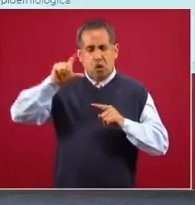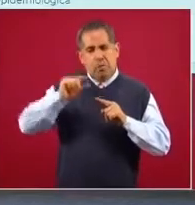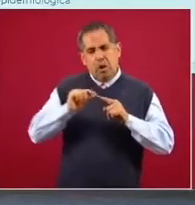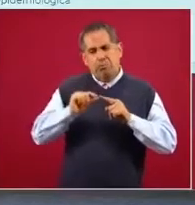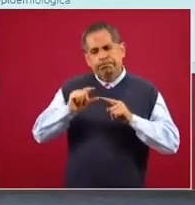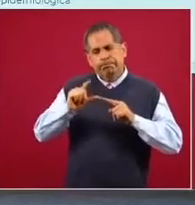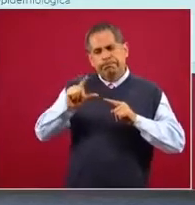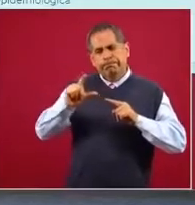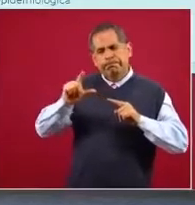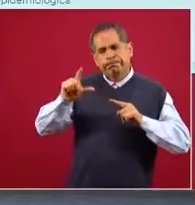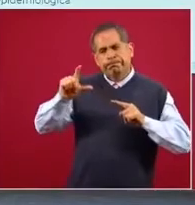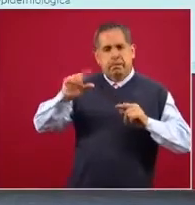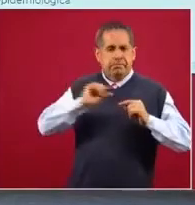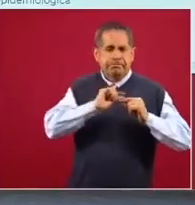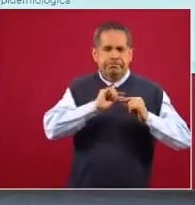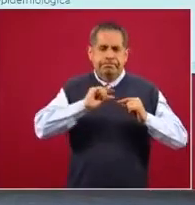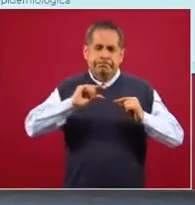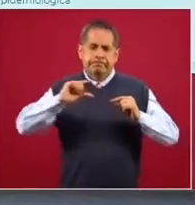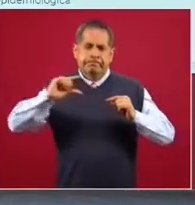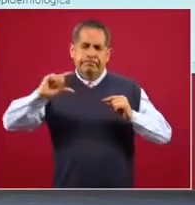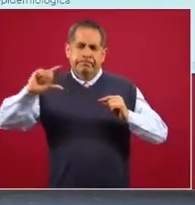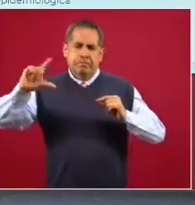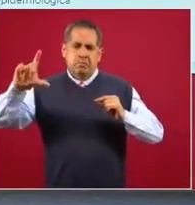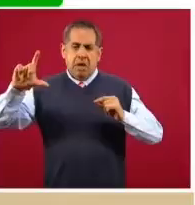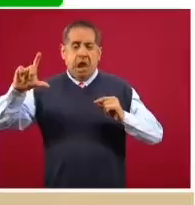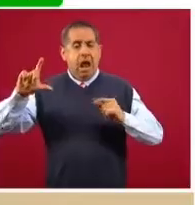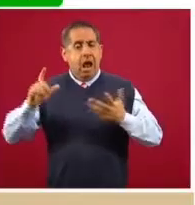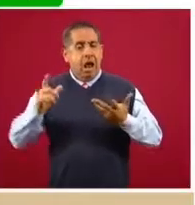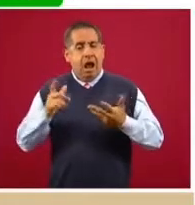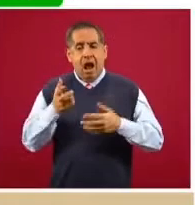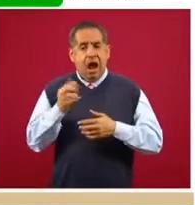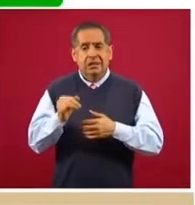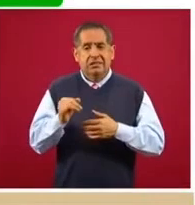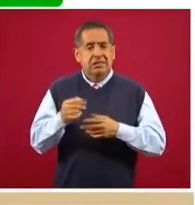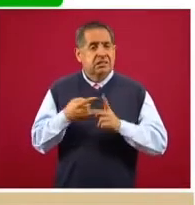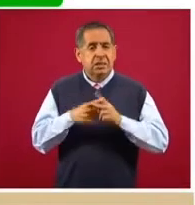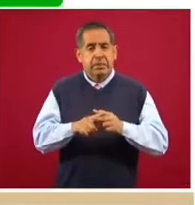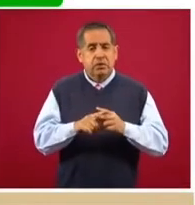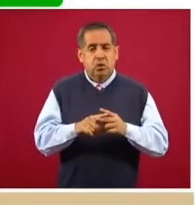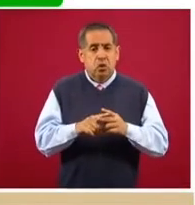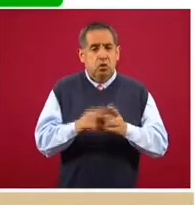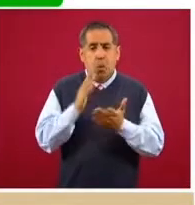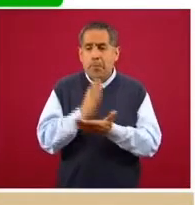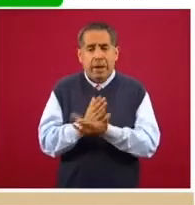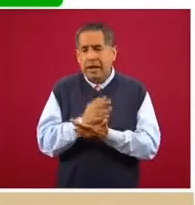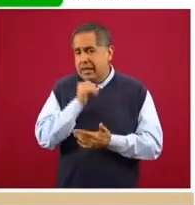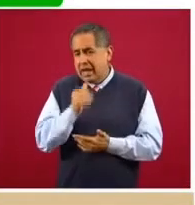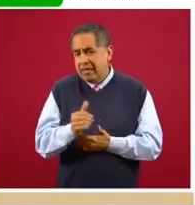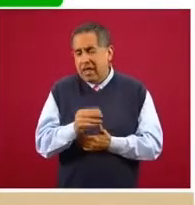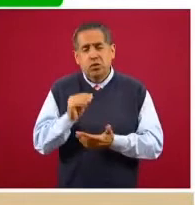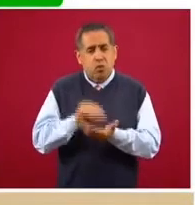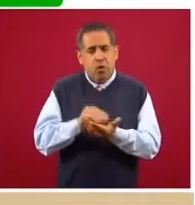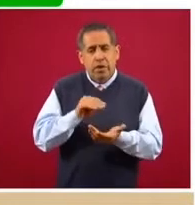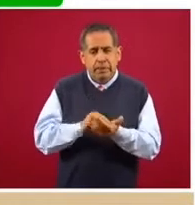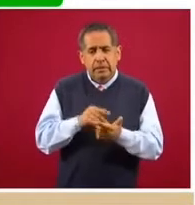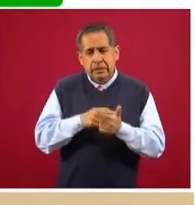diagonal constante que no ha parado desde que inició la transmisión y que empieza ya a visorar una pequeña